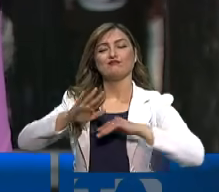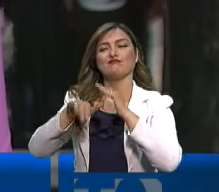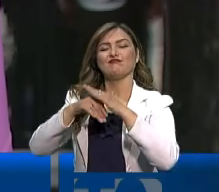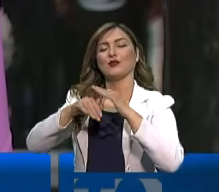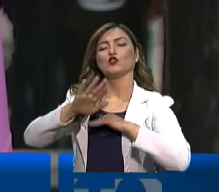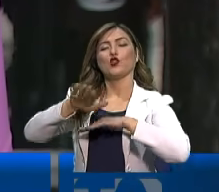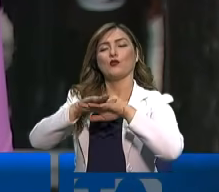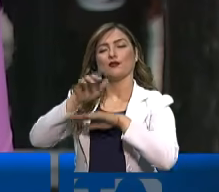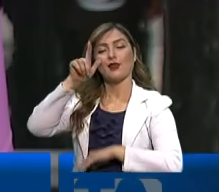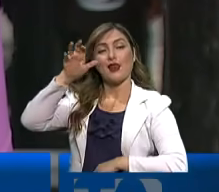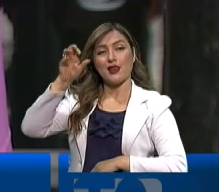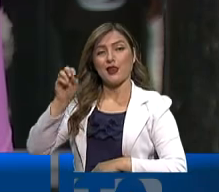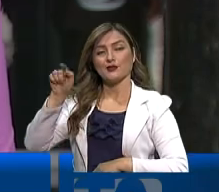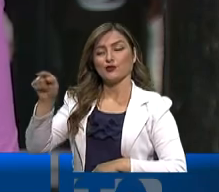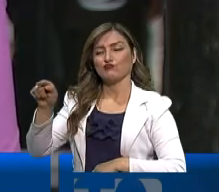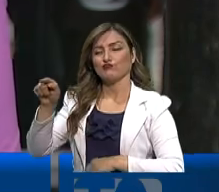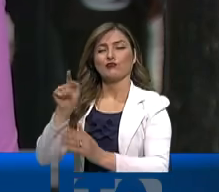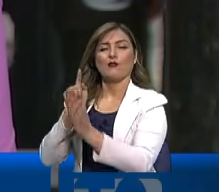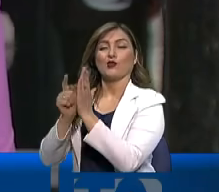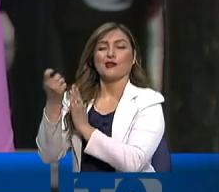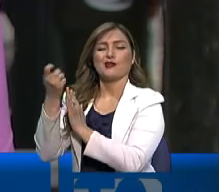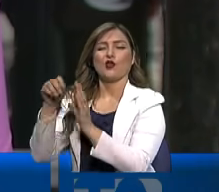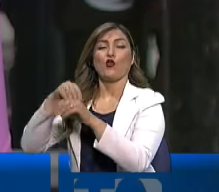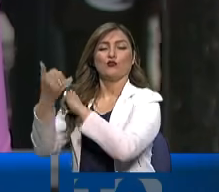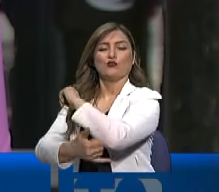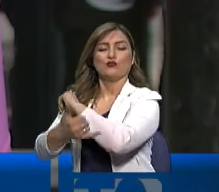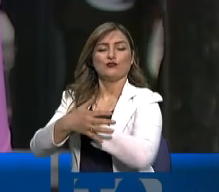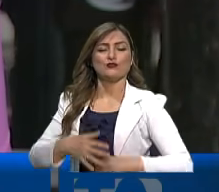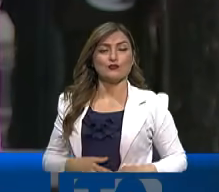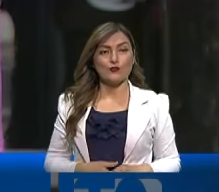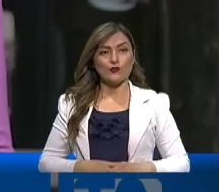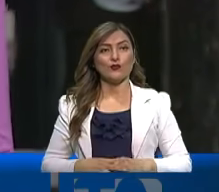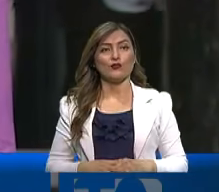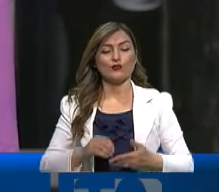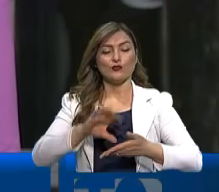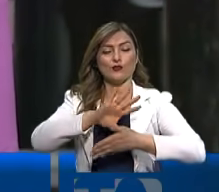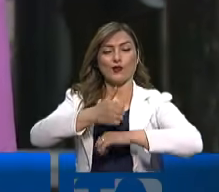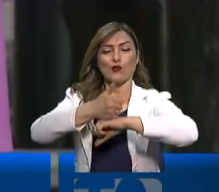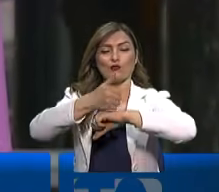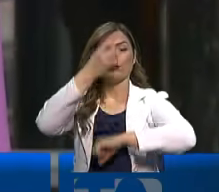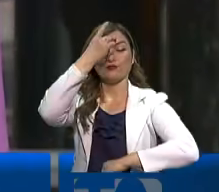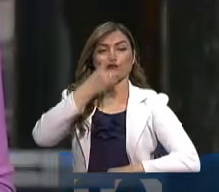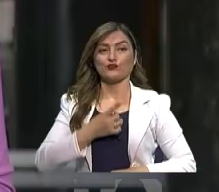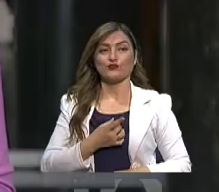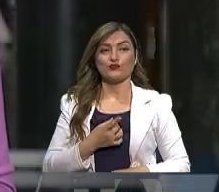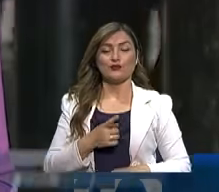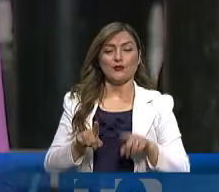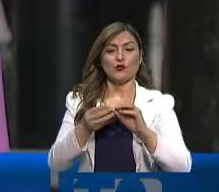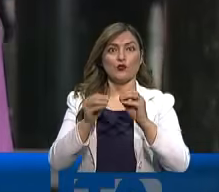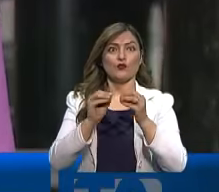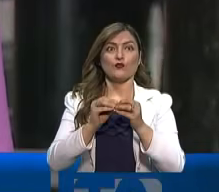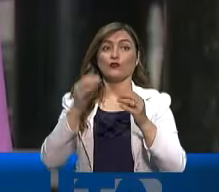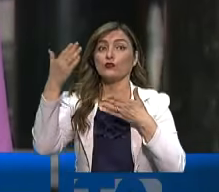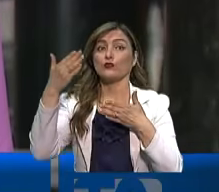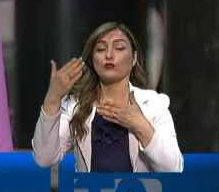de la Comisión de Garantías Constitucionales por una decisión del Pleno de la Asamblea Nacional. Decisión que ha sido duramente cuestionada y